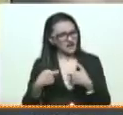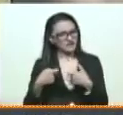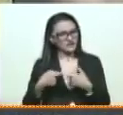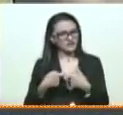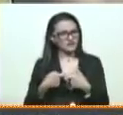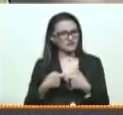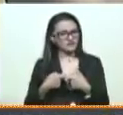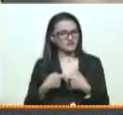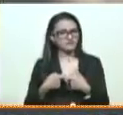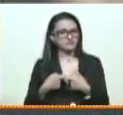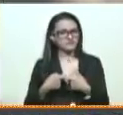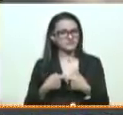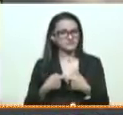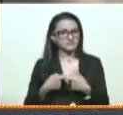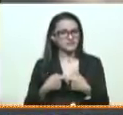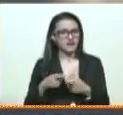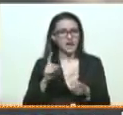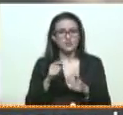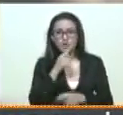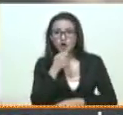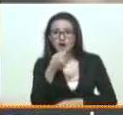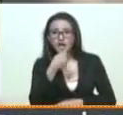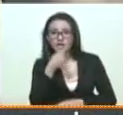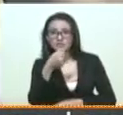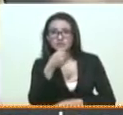en algunas emisoras de radio